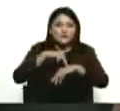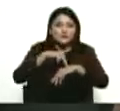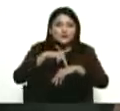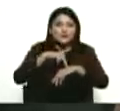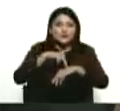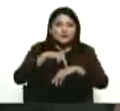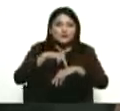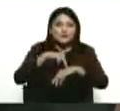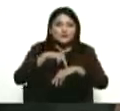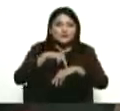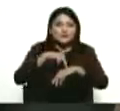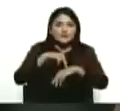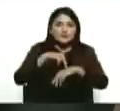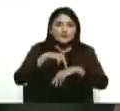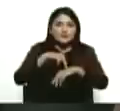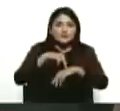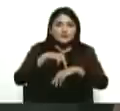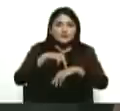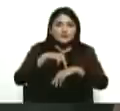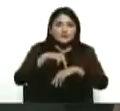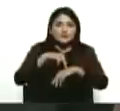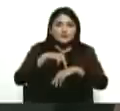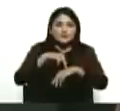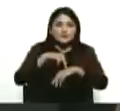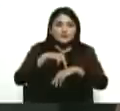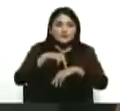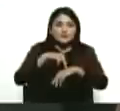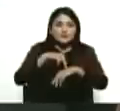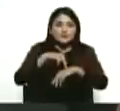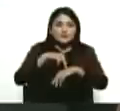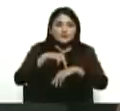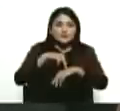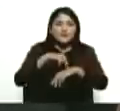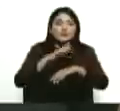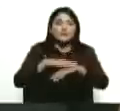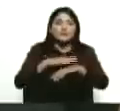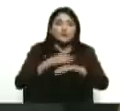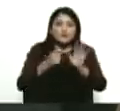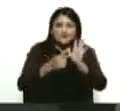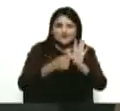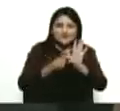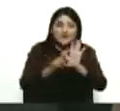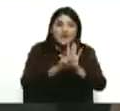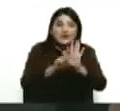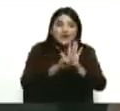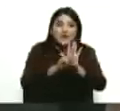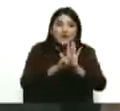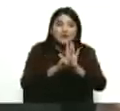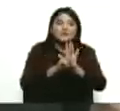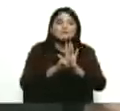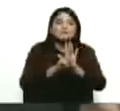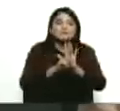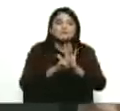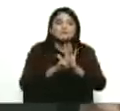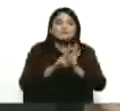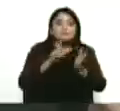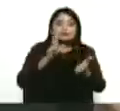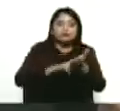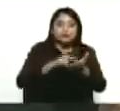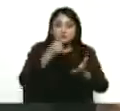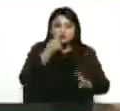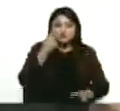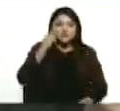conversar acerca de una ley que fue sancionada el día de ayer